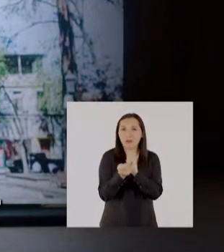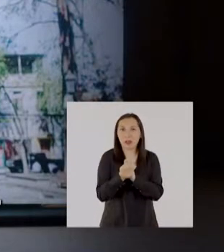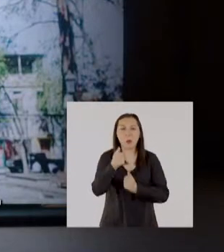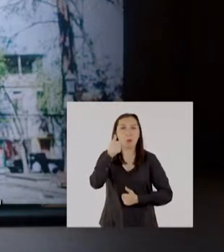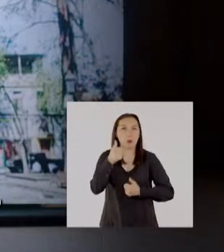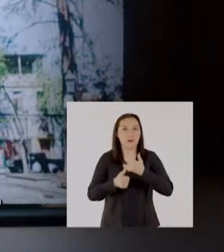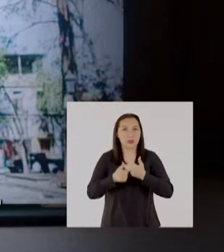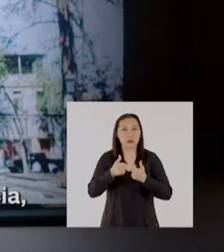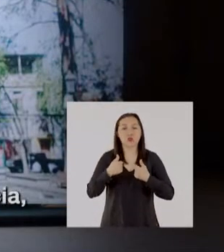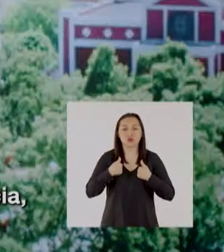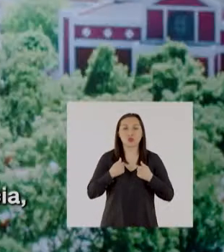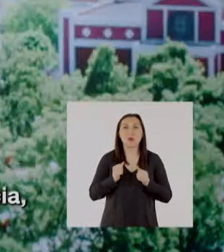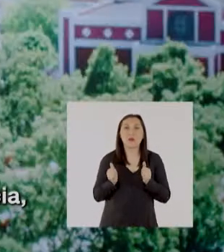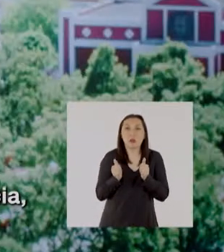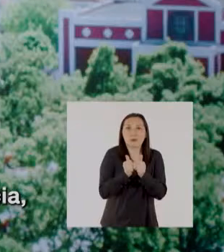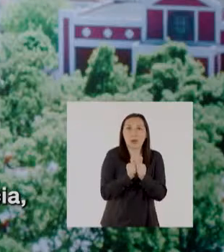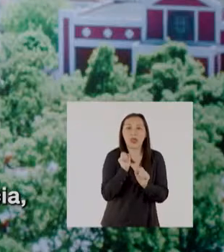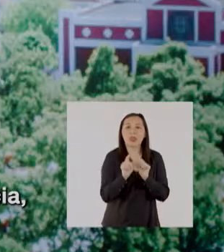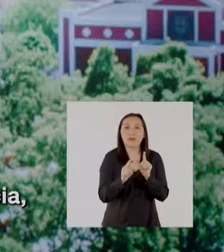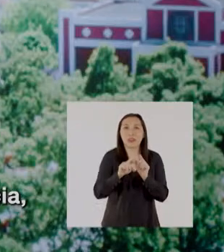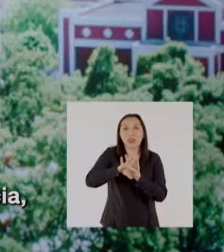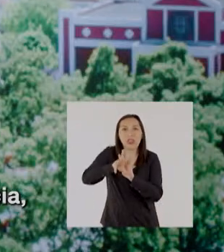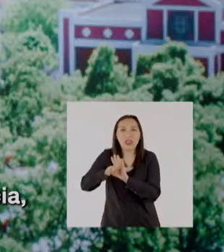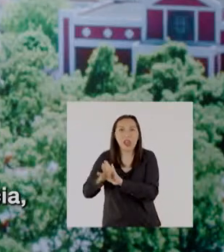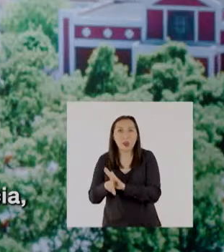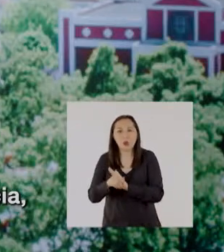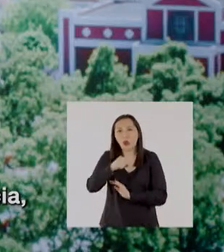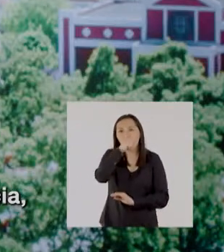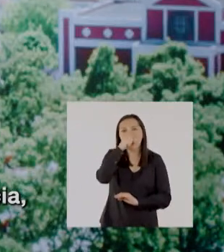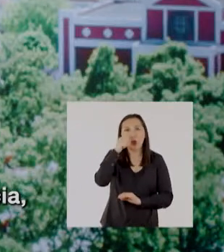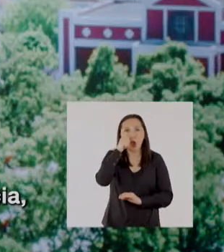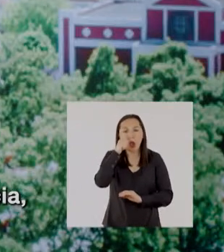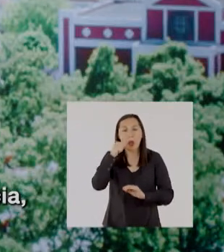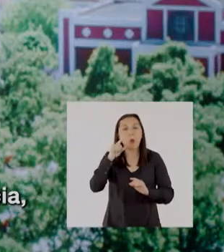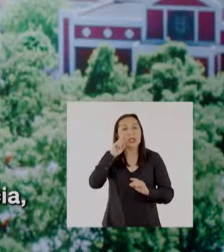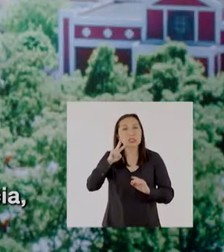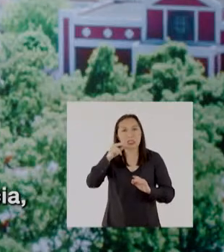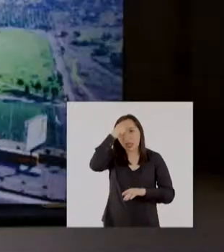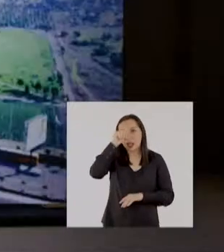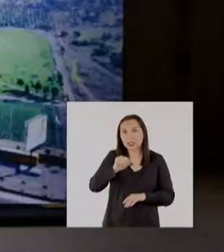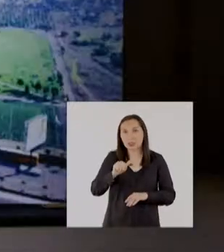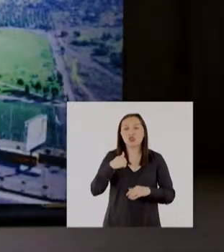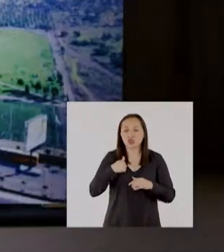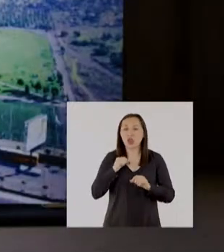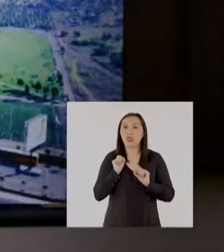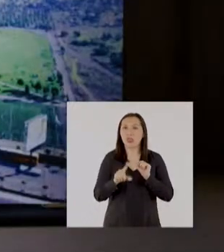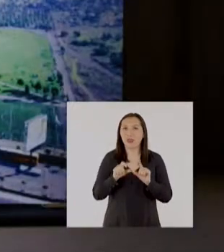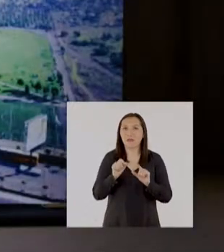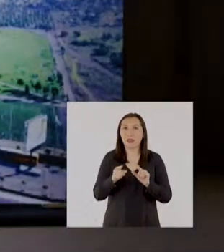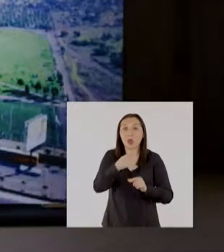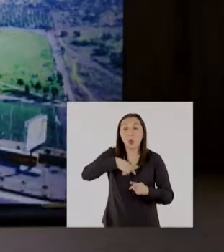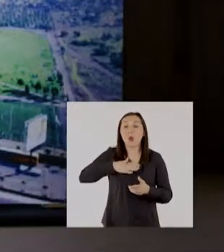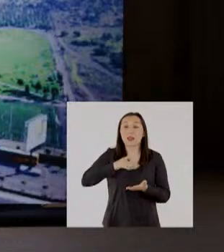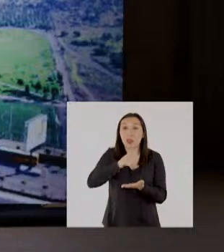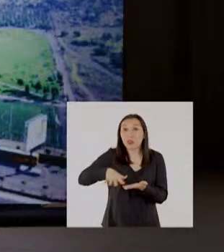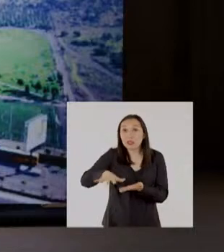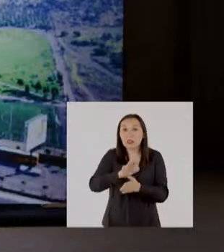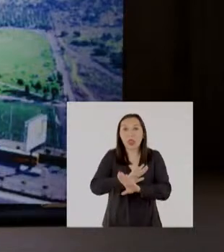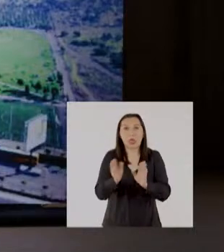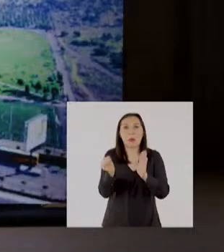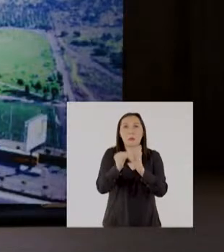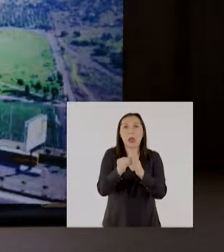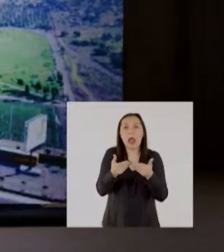renovación y profesionalismo estoy para defenderte de la delincuencia la droga y la impunidad estoy para defenderte para que nuestro distrito